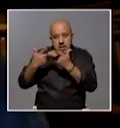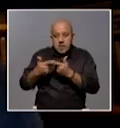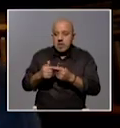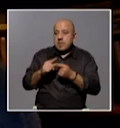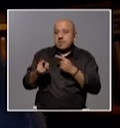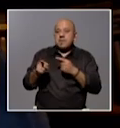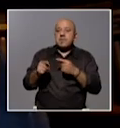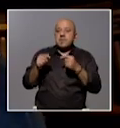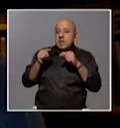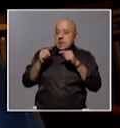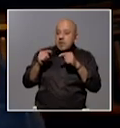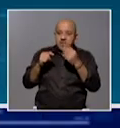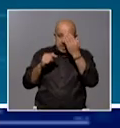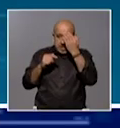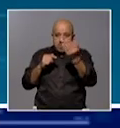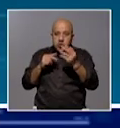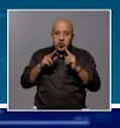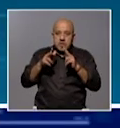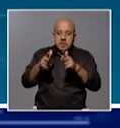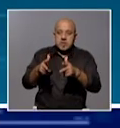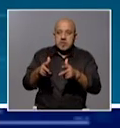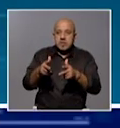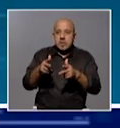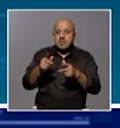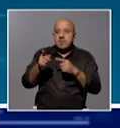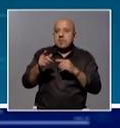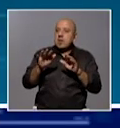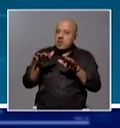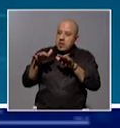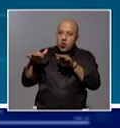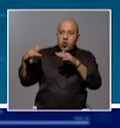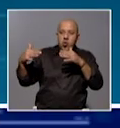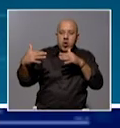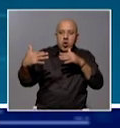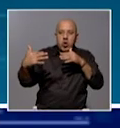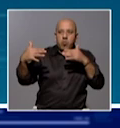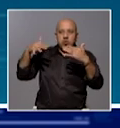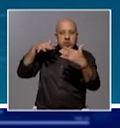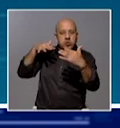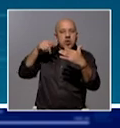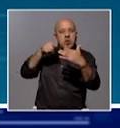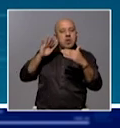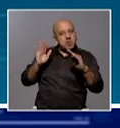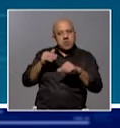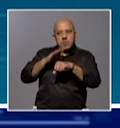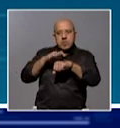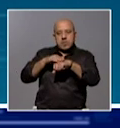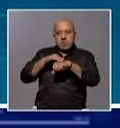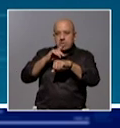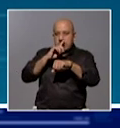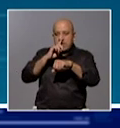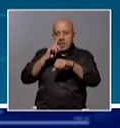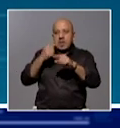que ellos denomina van oposición responsable y eso es un término bueno que